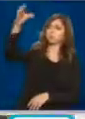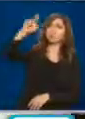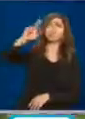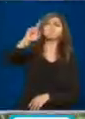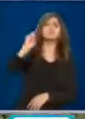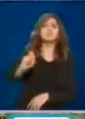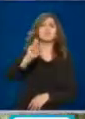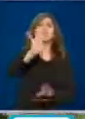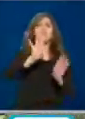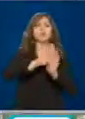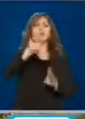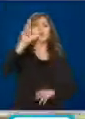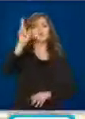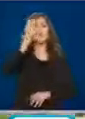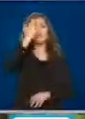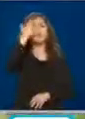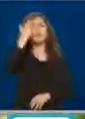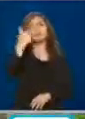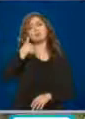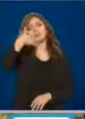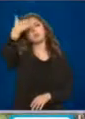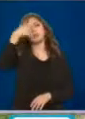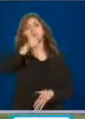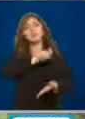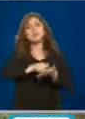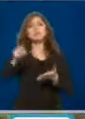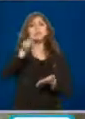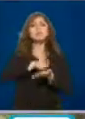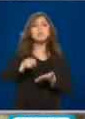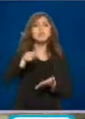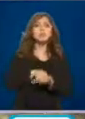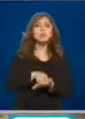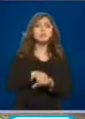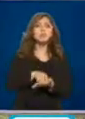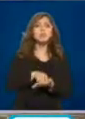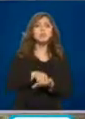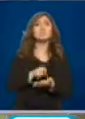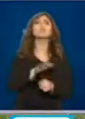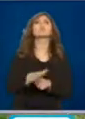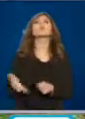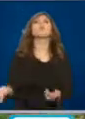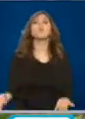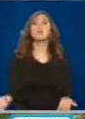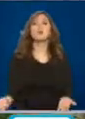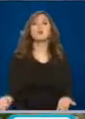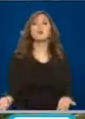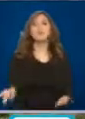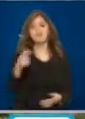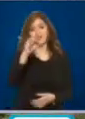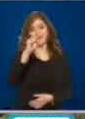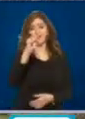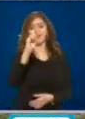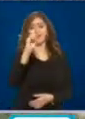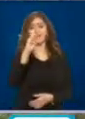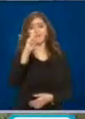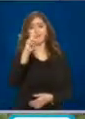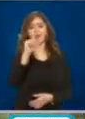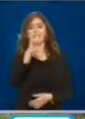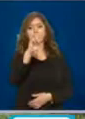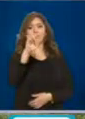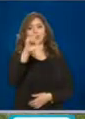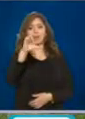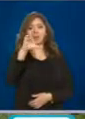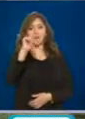a él. Sí, ya lo sé. Es el escritor de... A ver, ¿de cuál? Exacto, La sombra del caudillo.